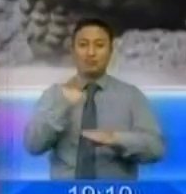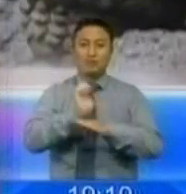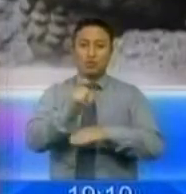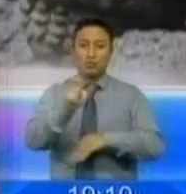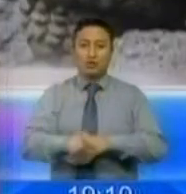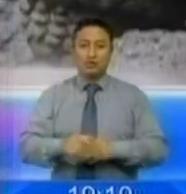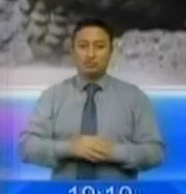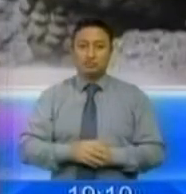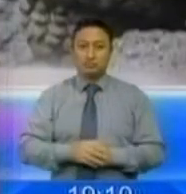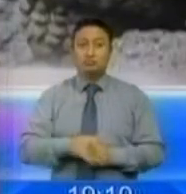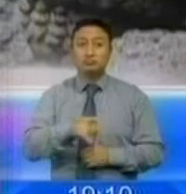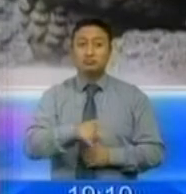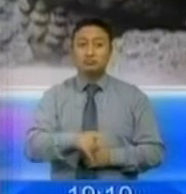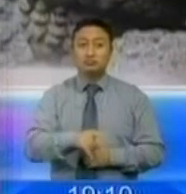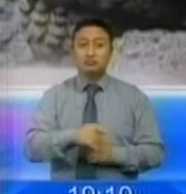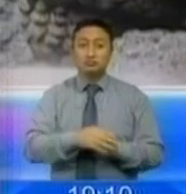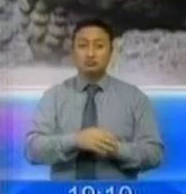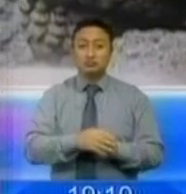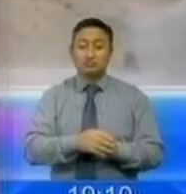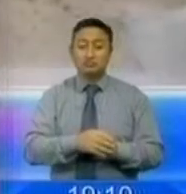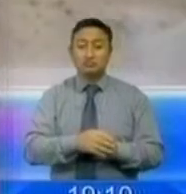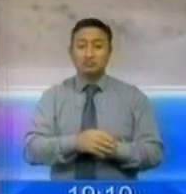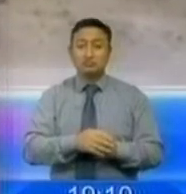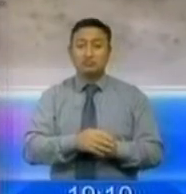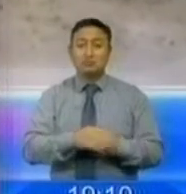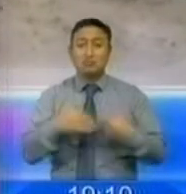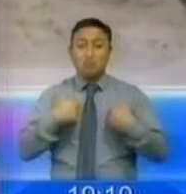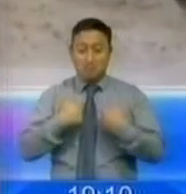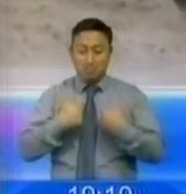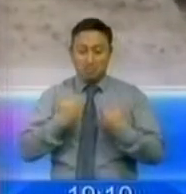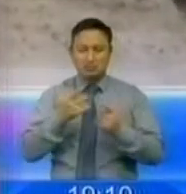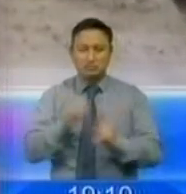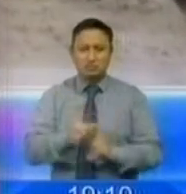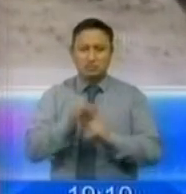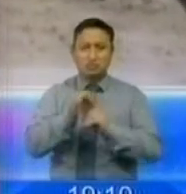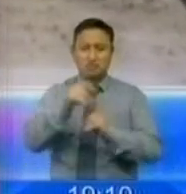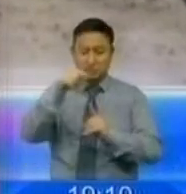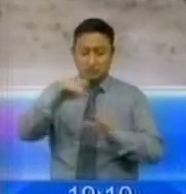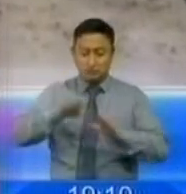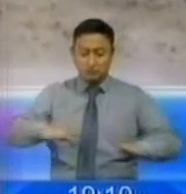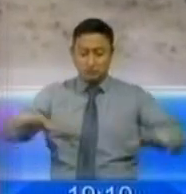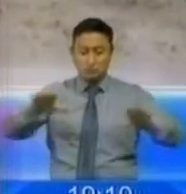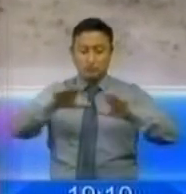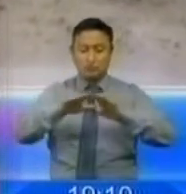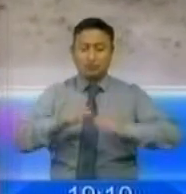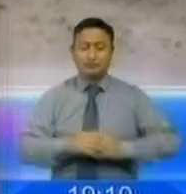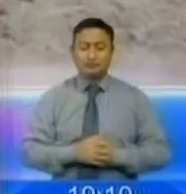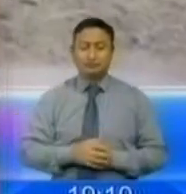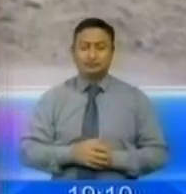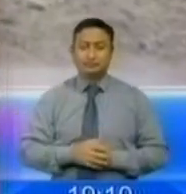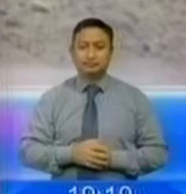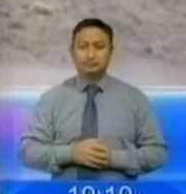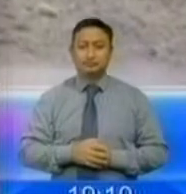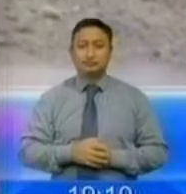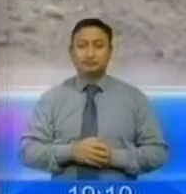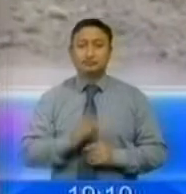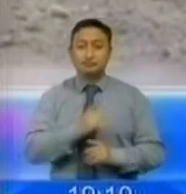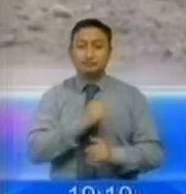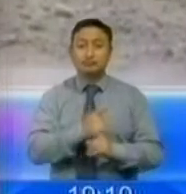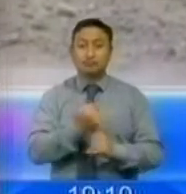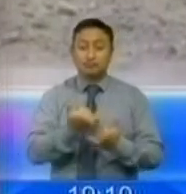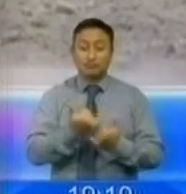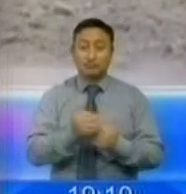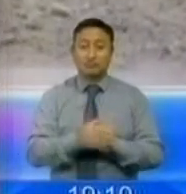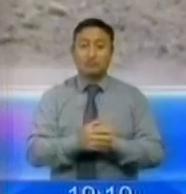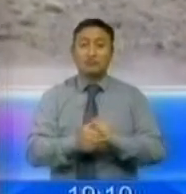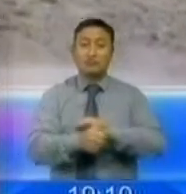y constituyen uno de los ecosistemas más exclusivos del planeta. Por lo que la ausencia de